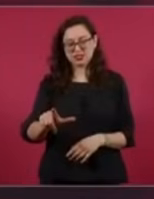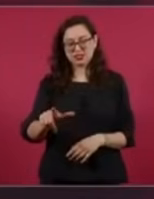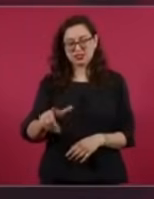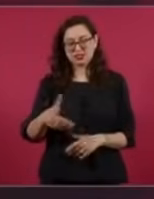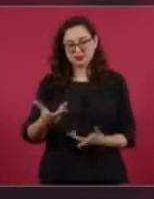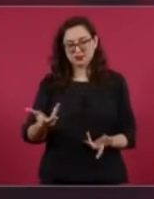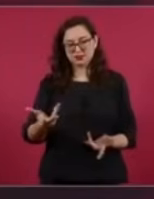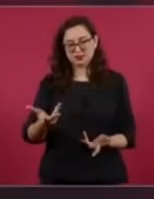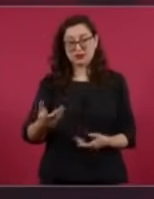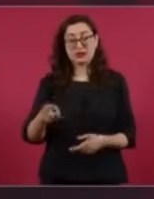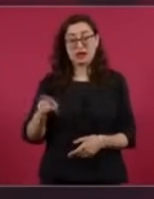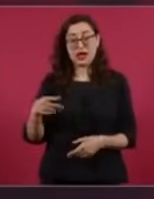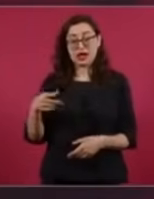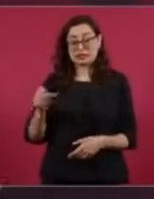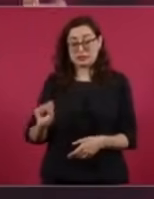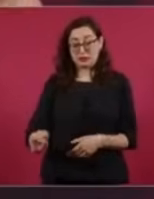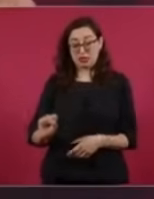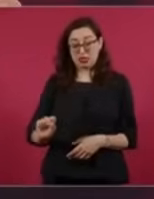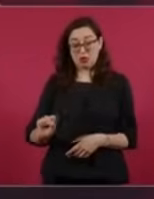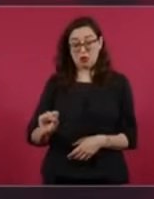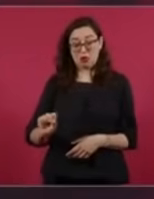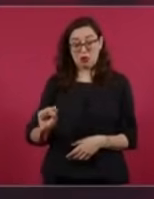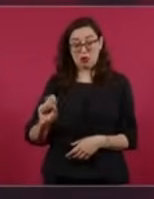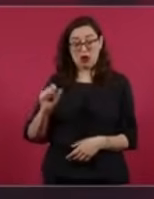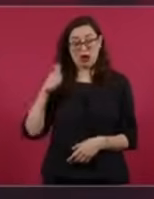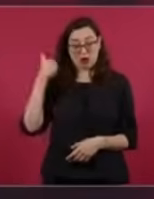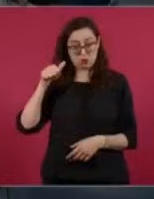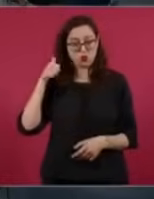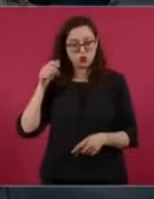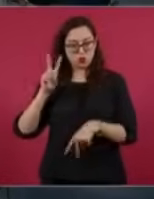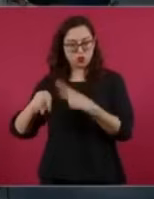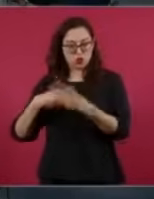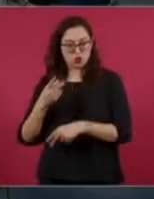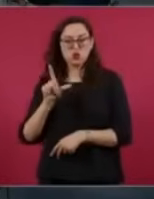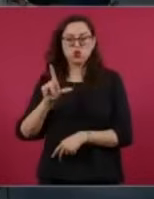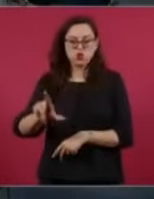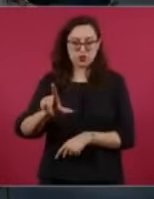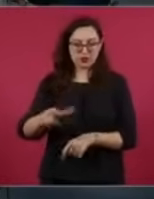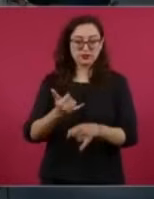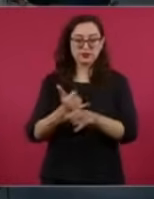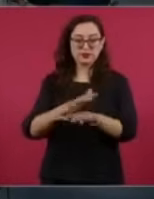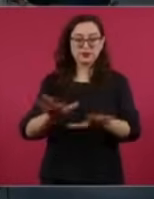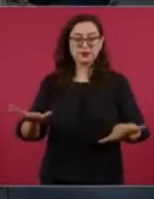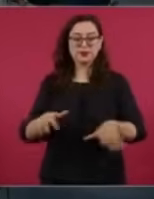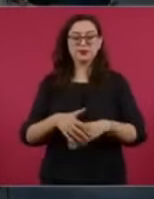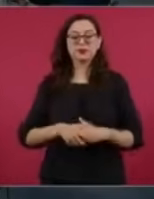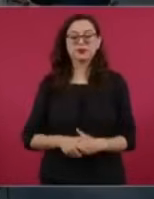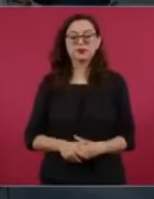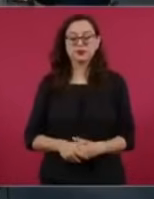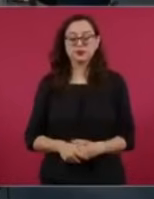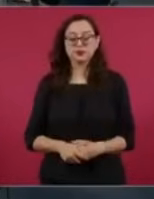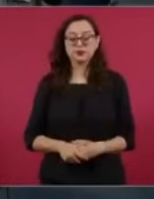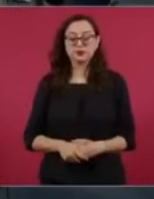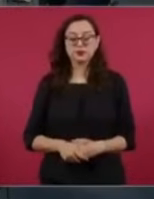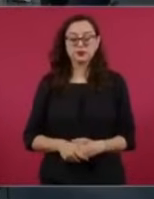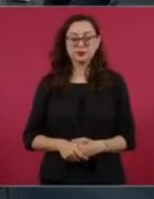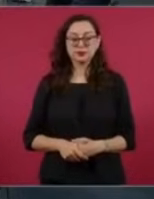sábado. Y vamos a ver cómo estás. Adelante.